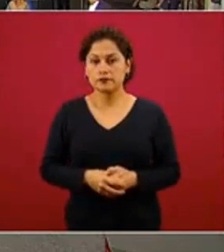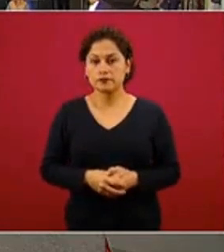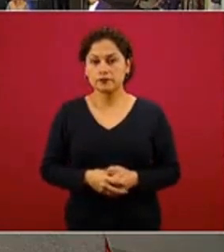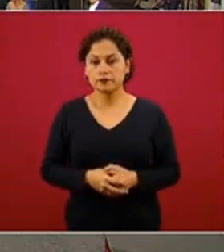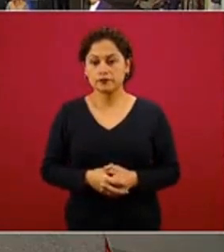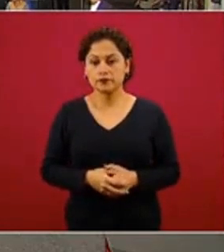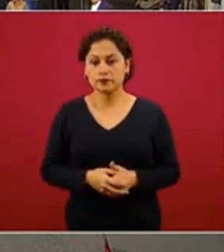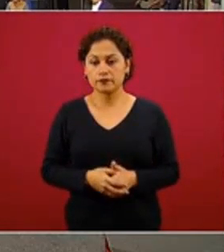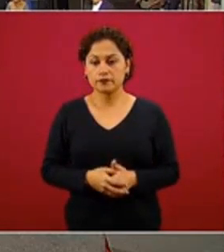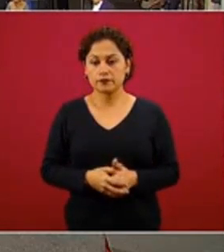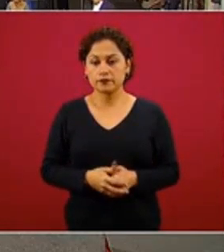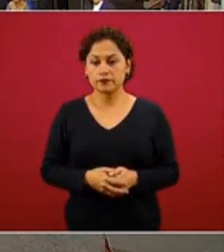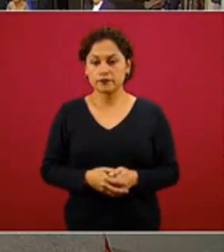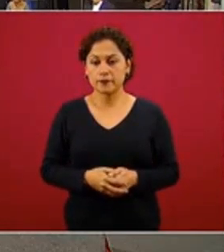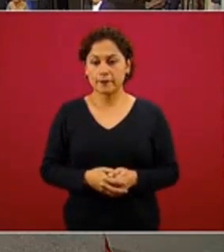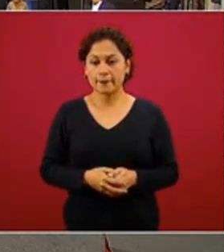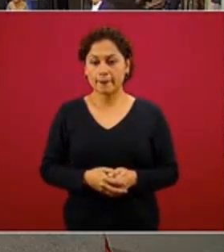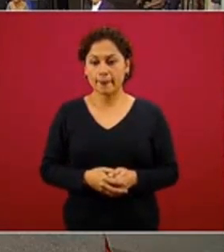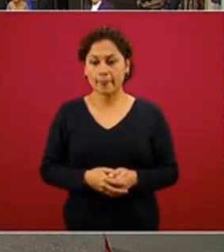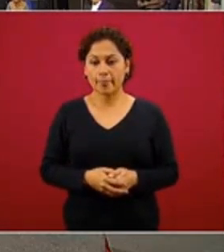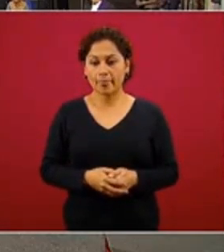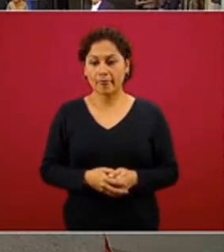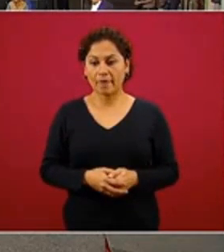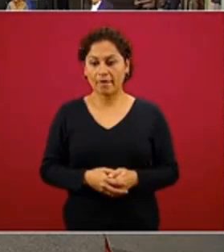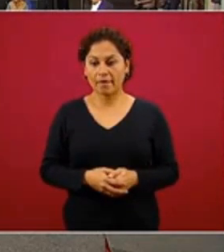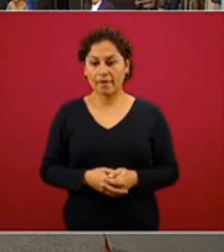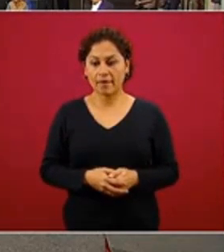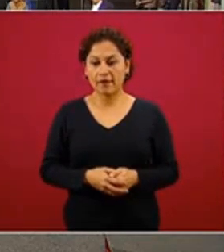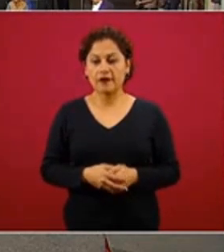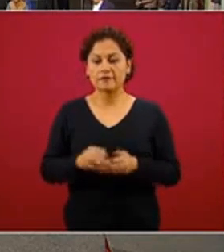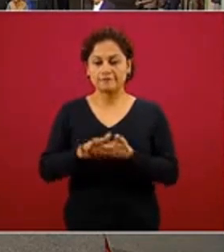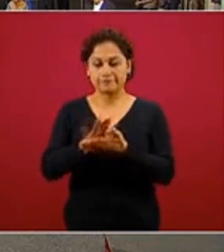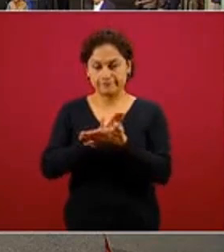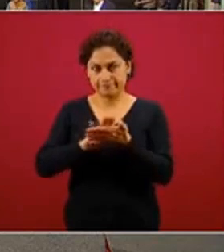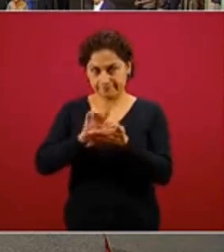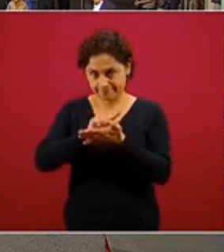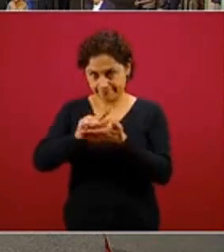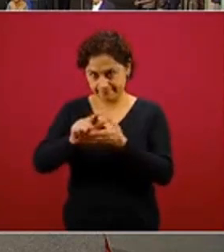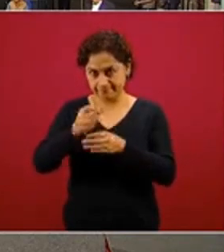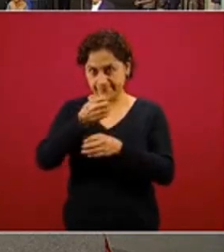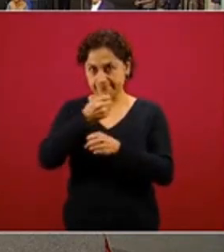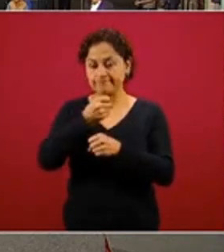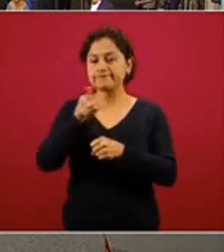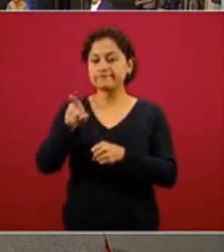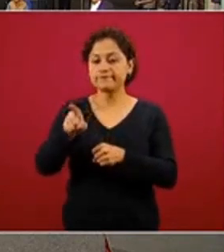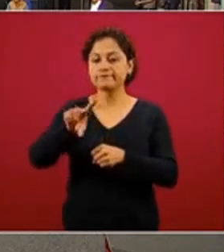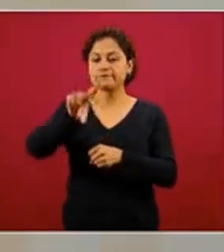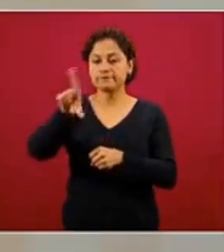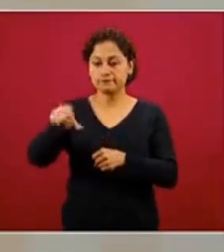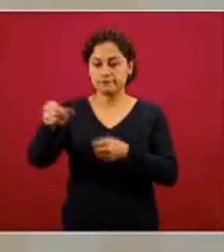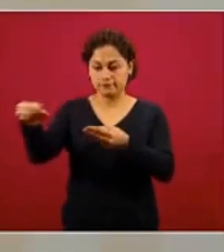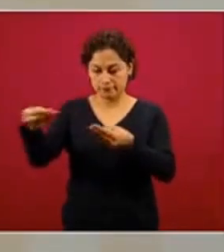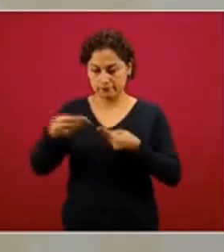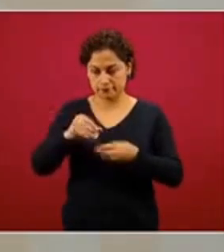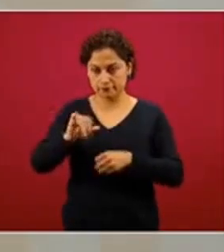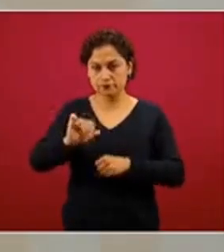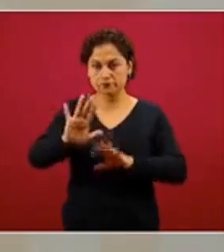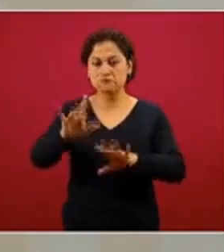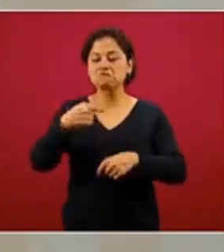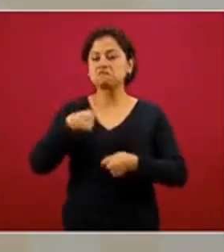A capela. Lo están limpiando. Bueno, le comento mientras, ahorita me lo pasa con mucho gusto.